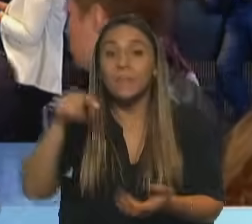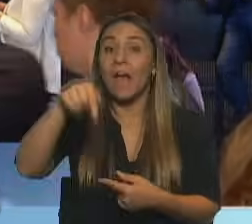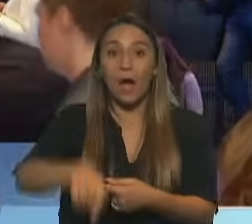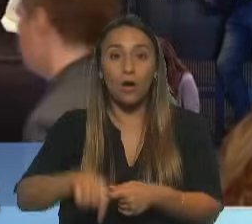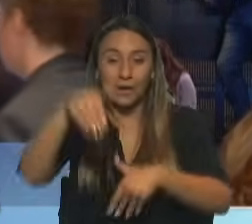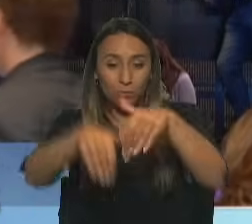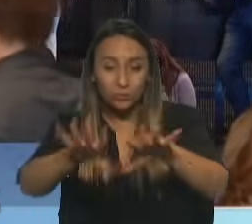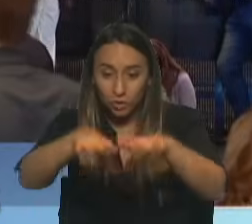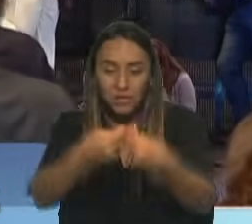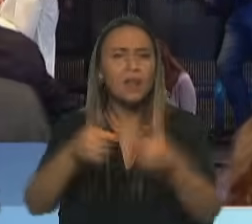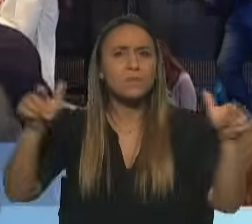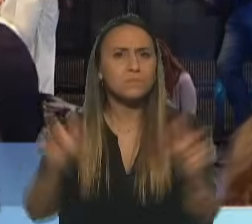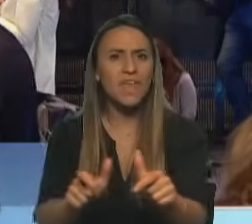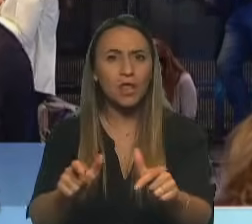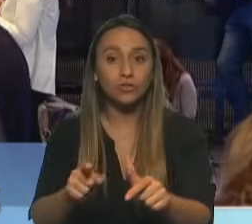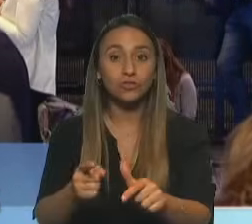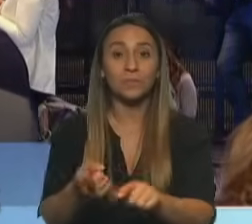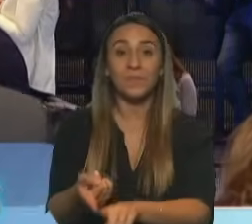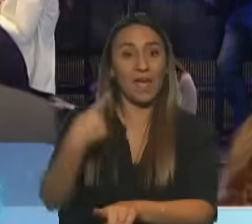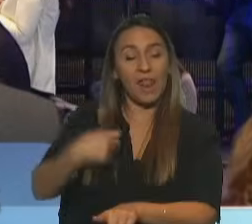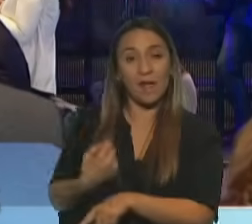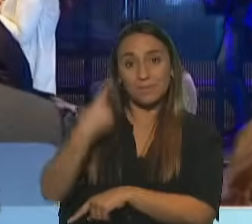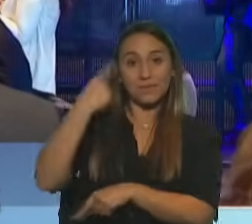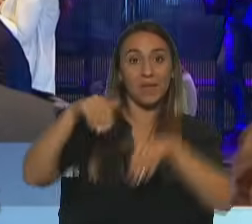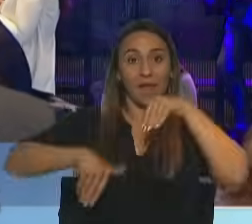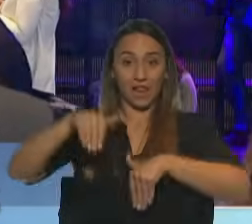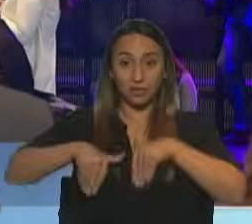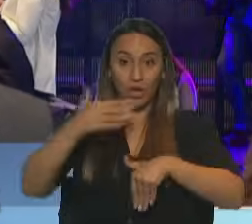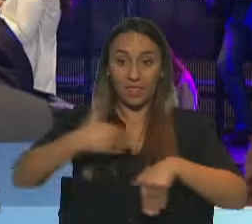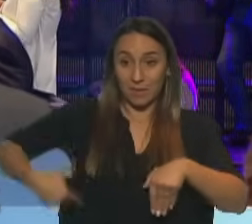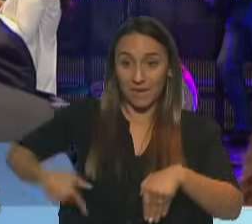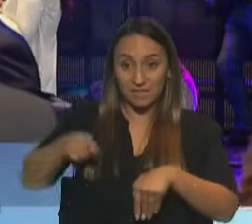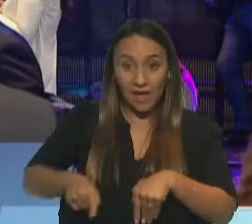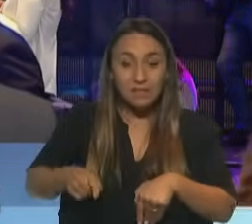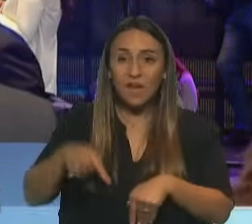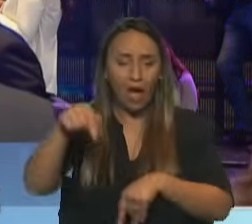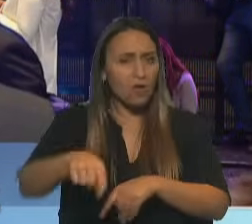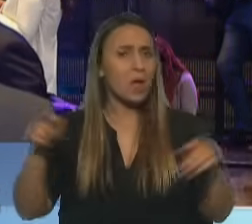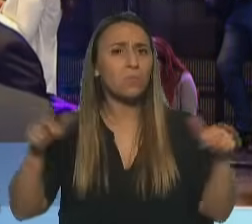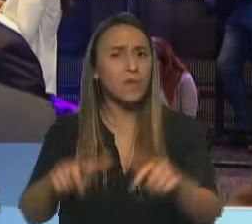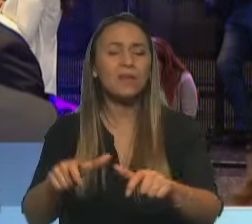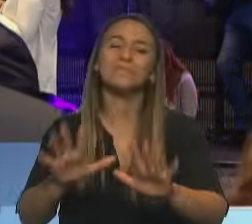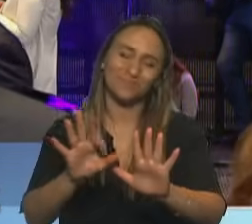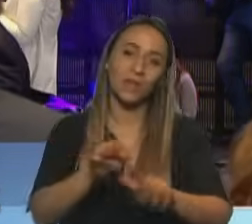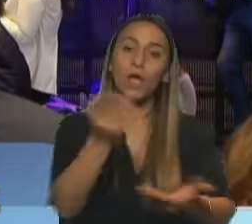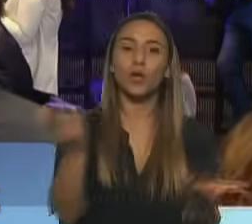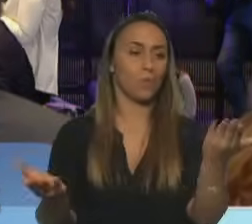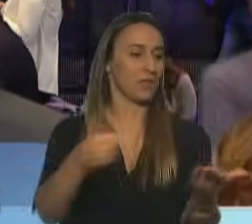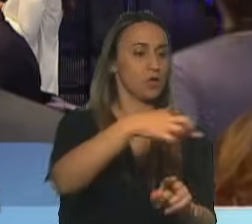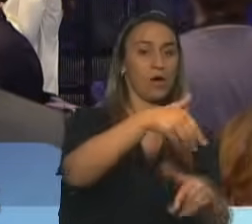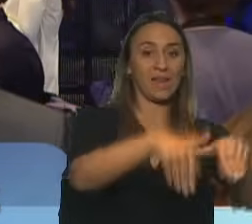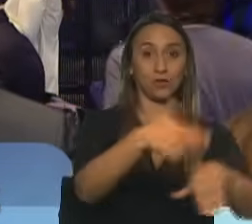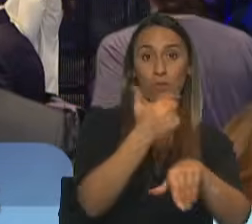fue la participación más baja, la primera vuelta de las elecciones presidenciales de la historia de la democracia. Sí. Si bien creció de las PASO a las